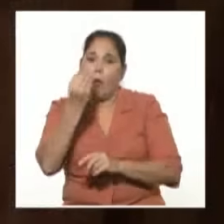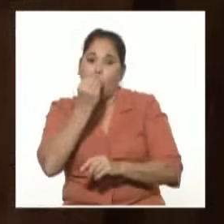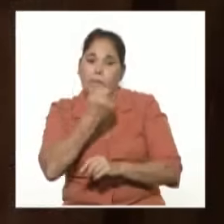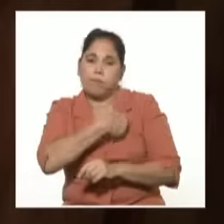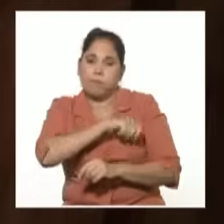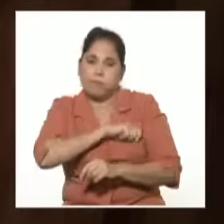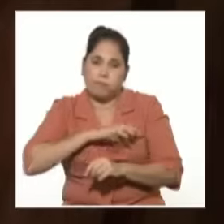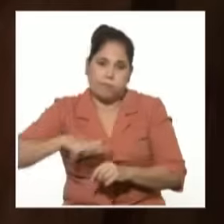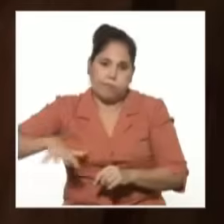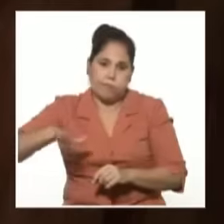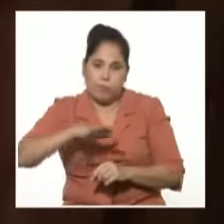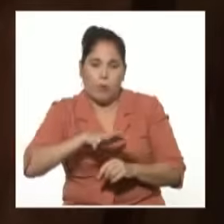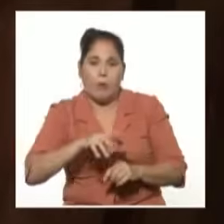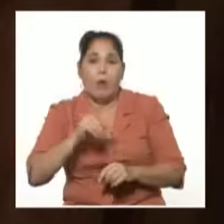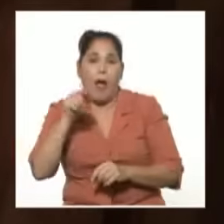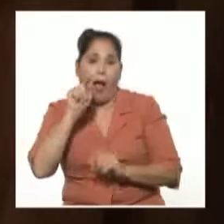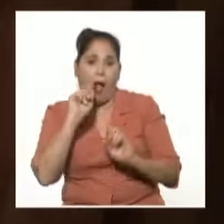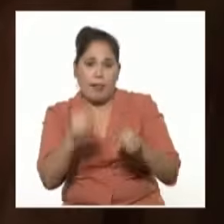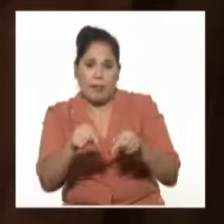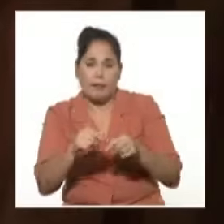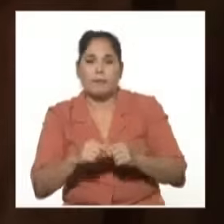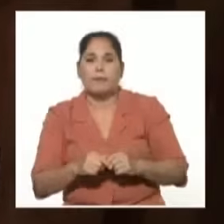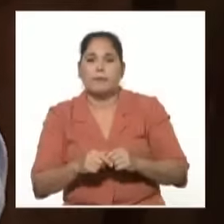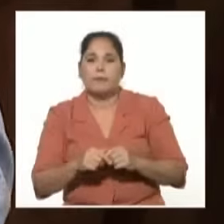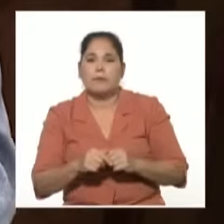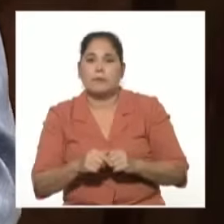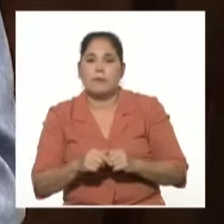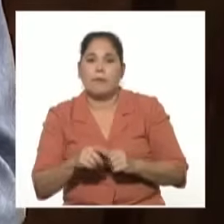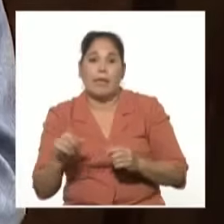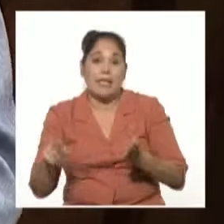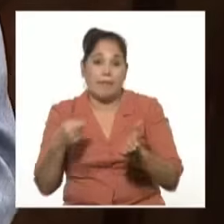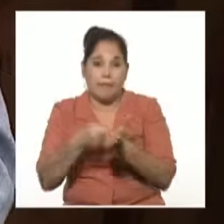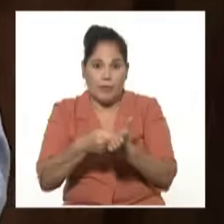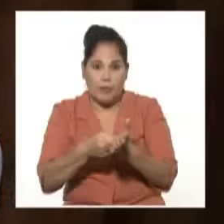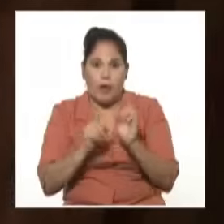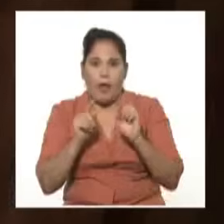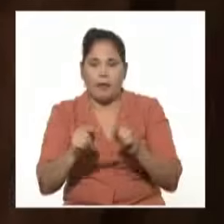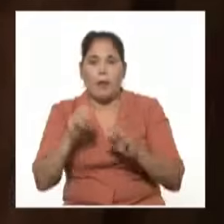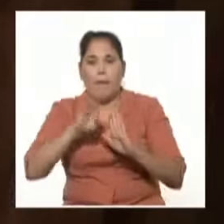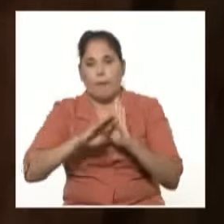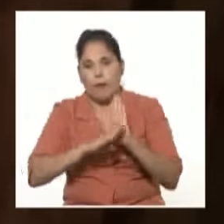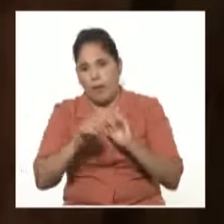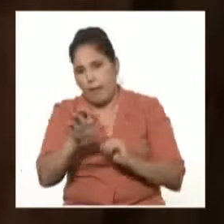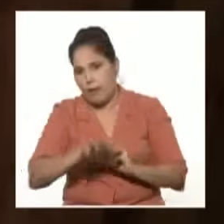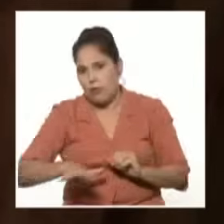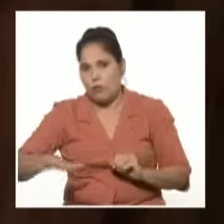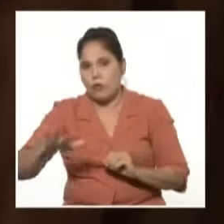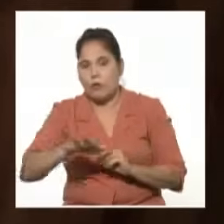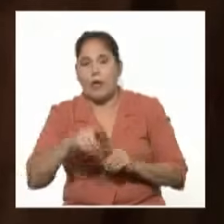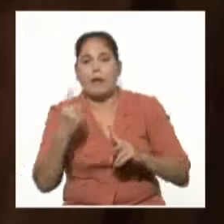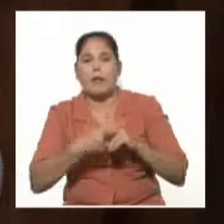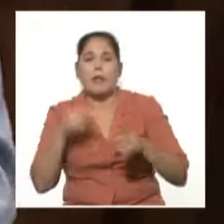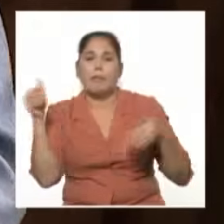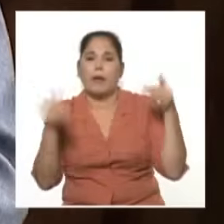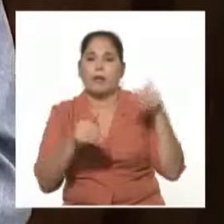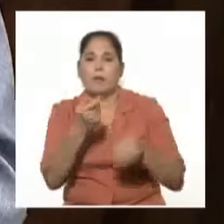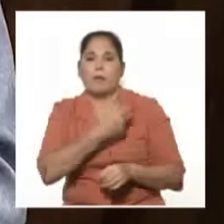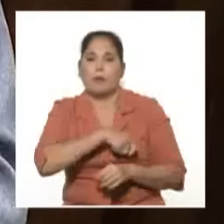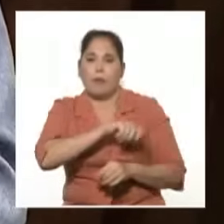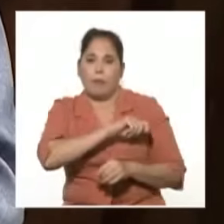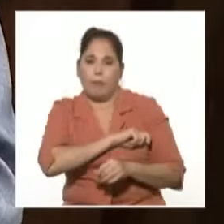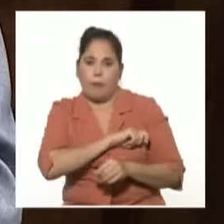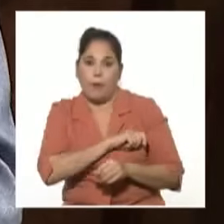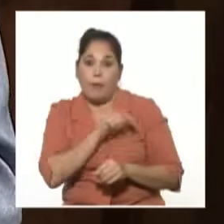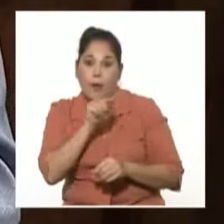infraestructura. Allí debe llegar primero la combinación de inversiones, de programas sociales y de participación popular